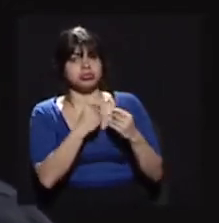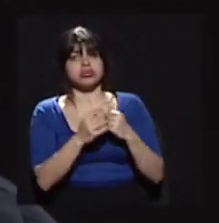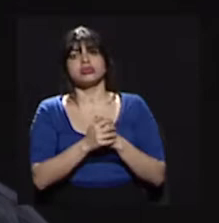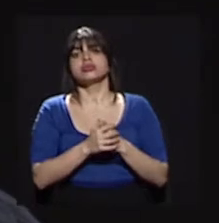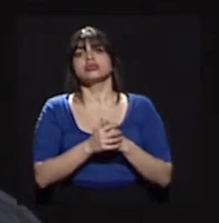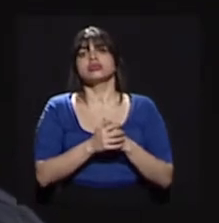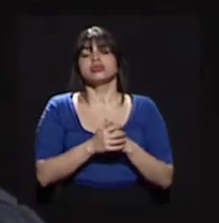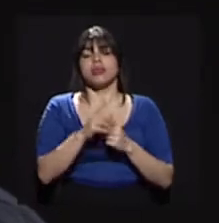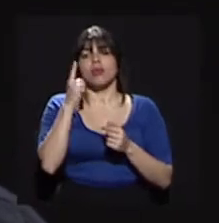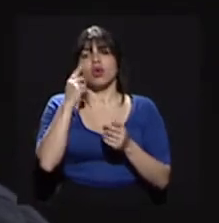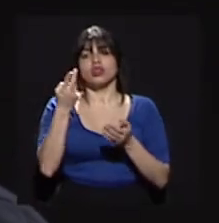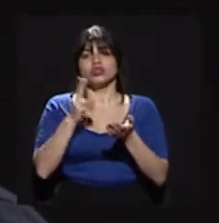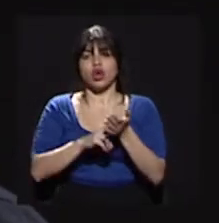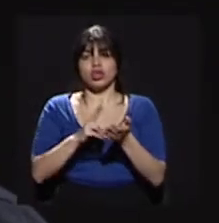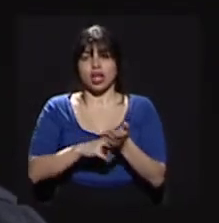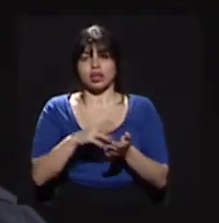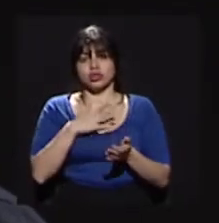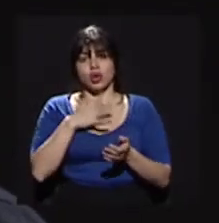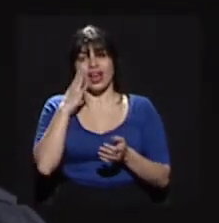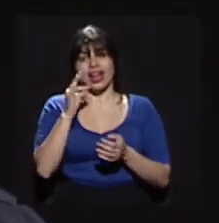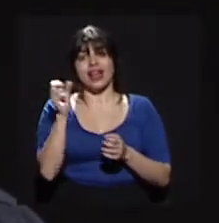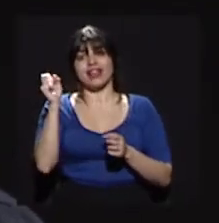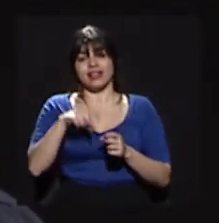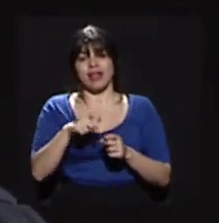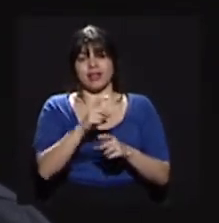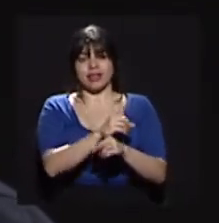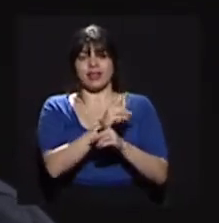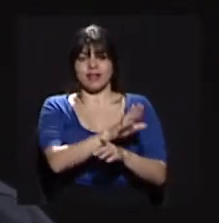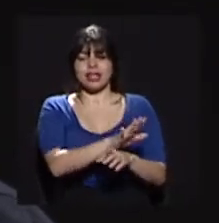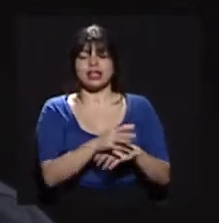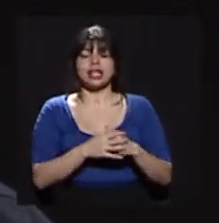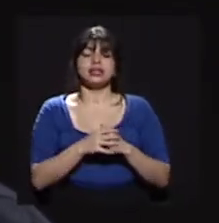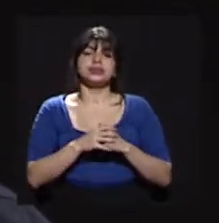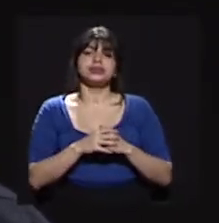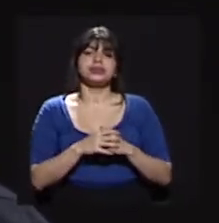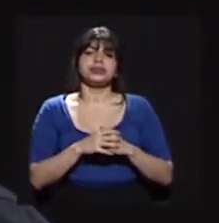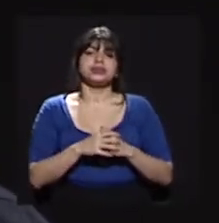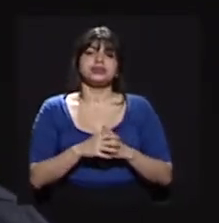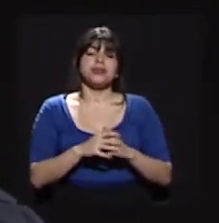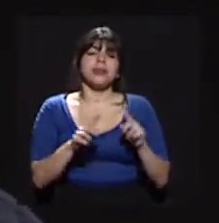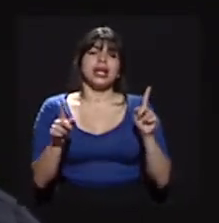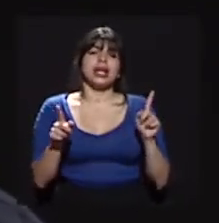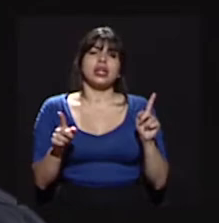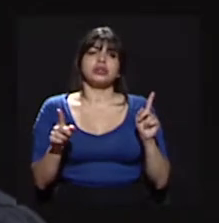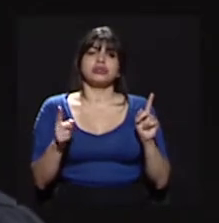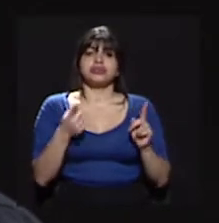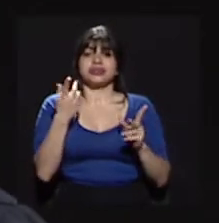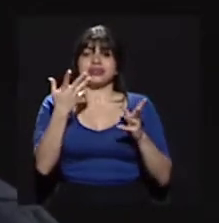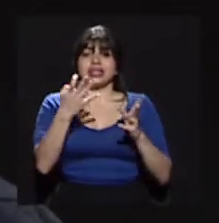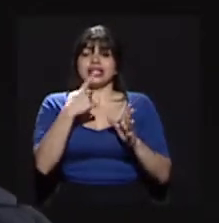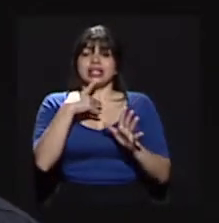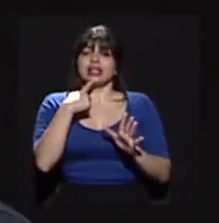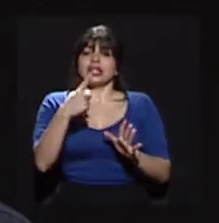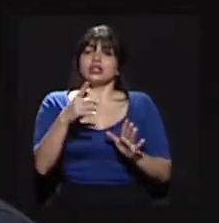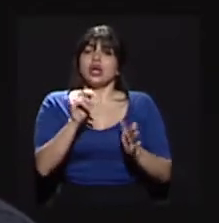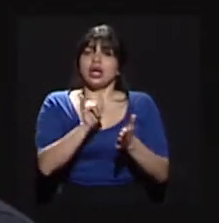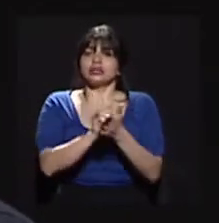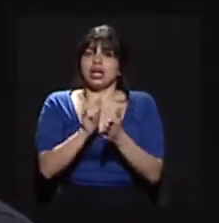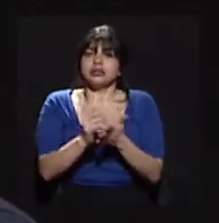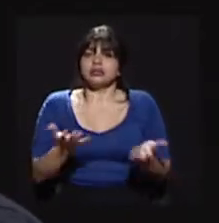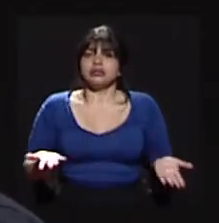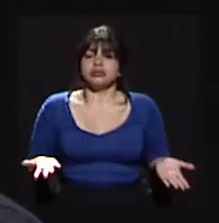de los contratos que yo creo que deben ser defendidos pero nada más quiero dejar dicho que eso es así